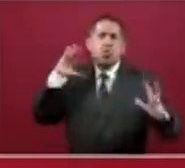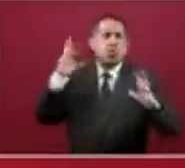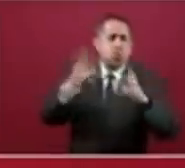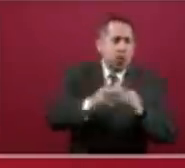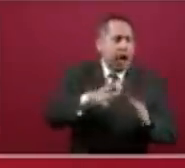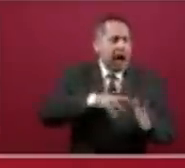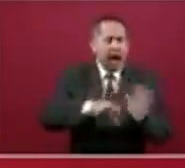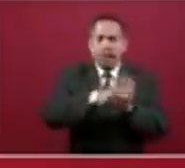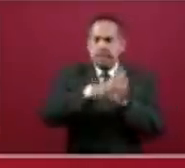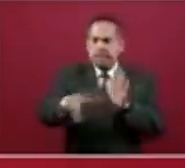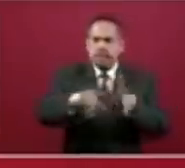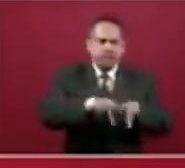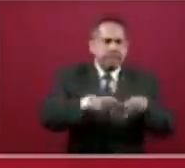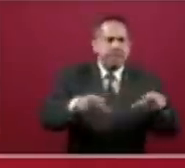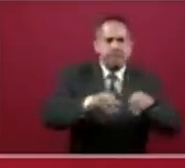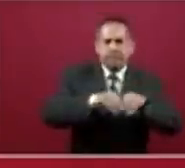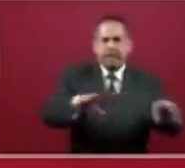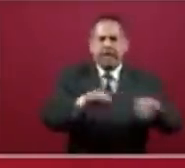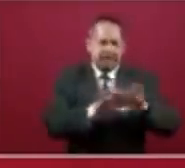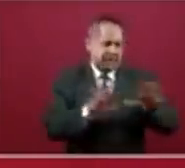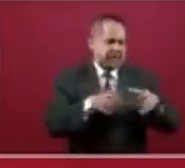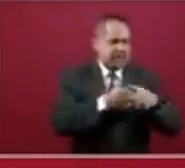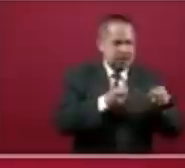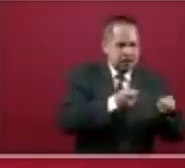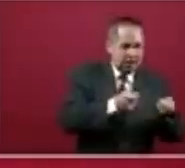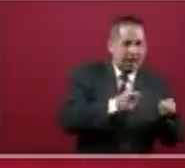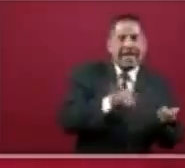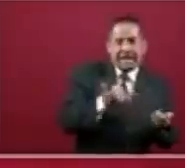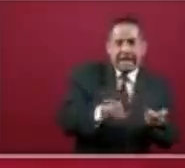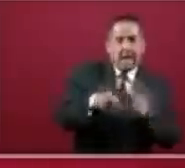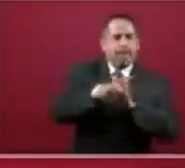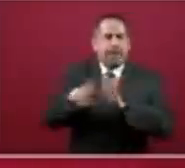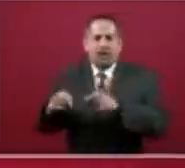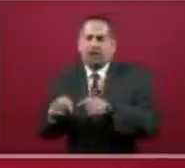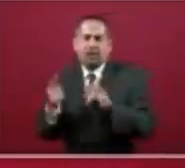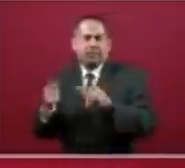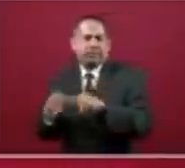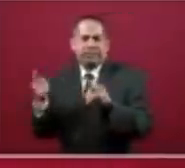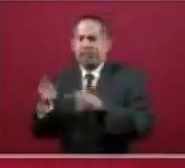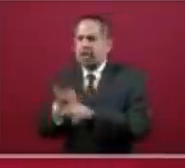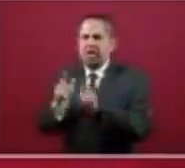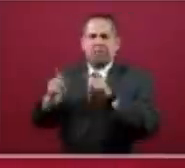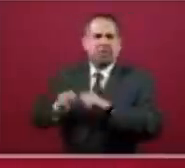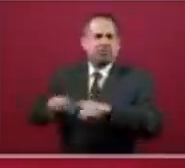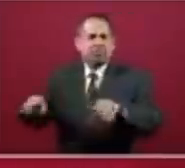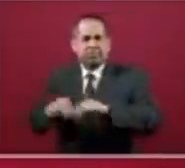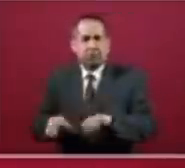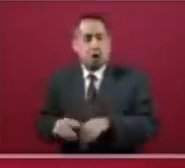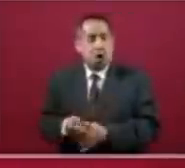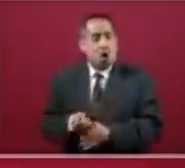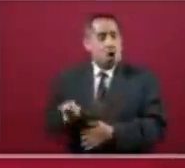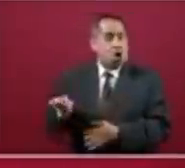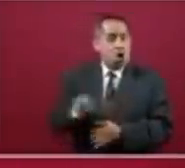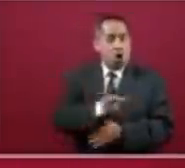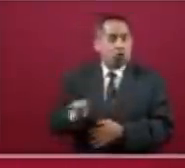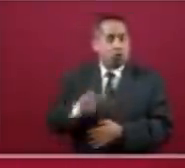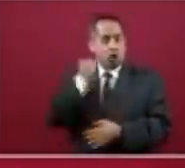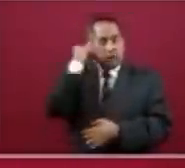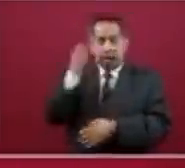prensa conservadora y prensa liberal, y los dos pensamientos.